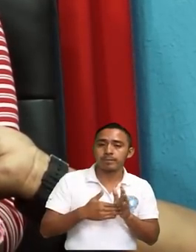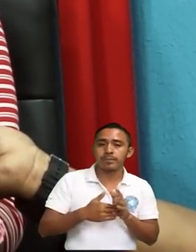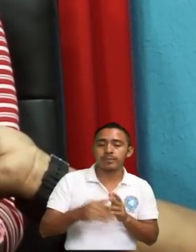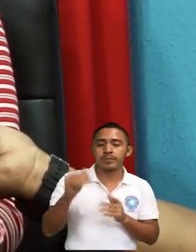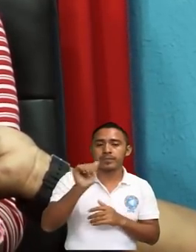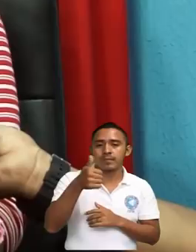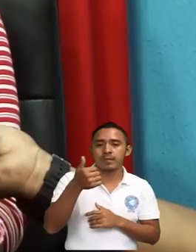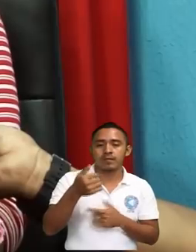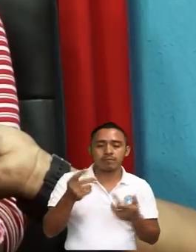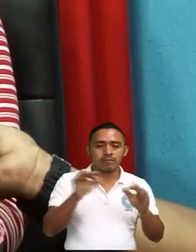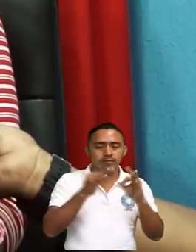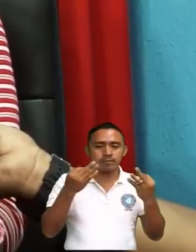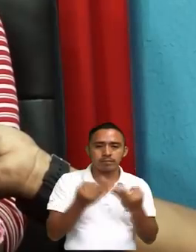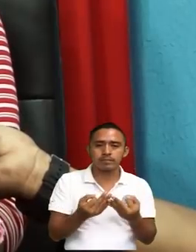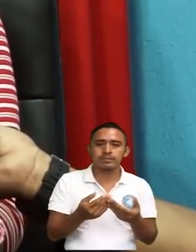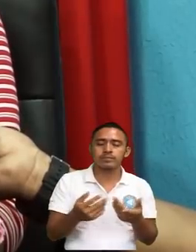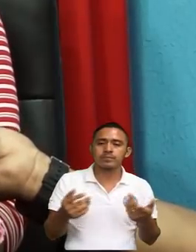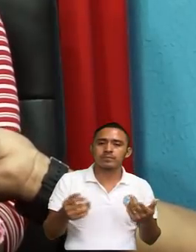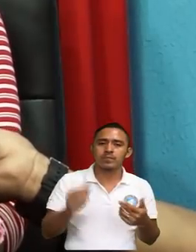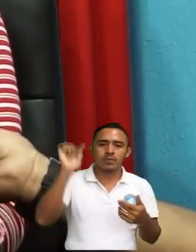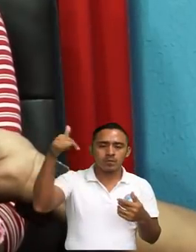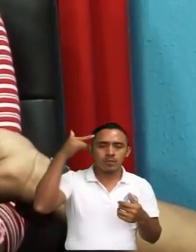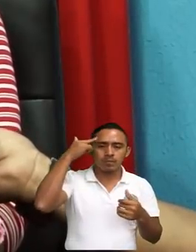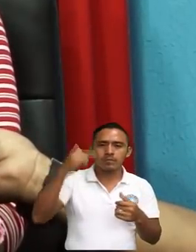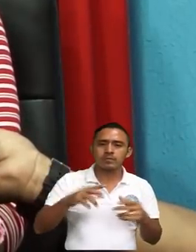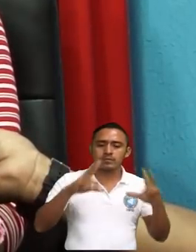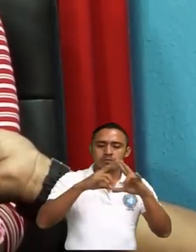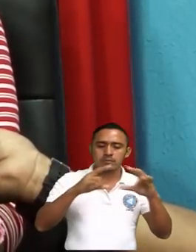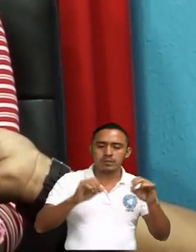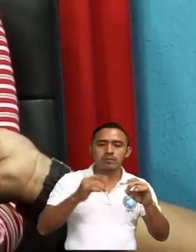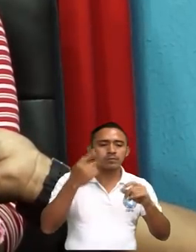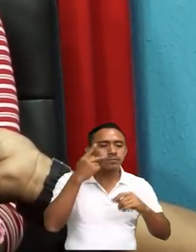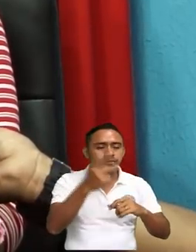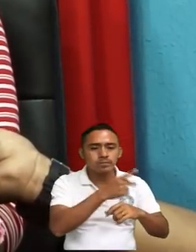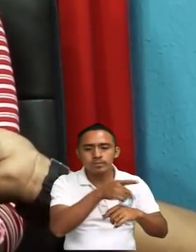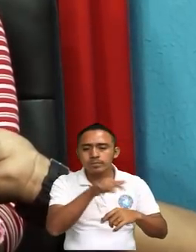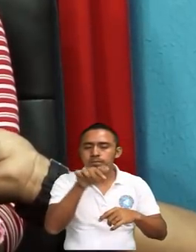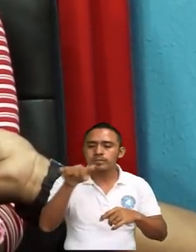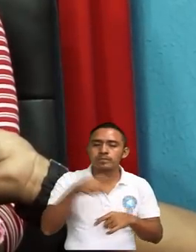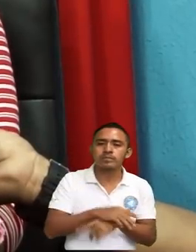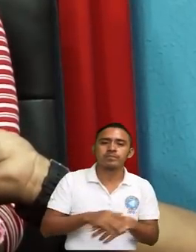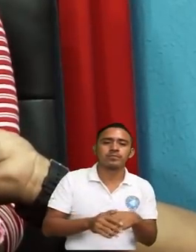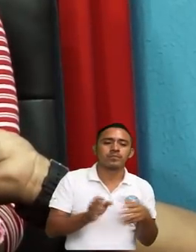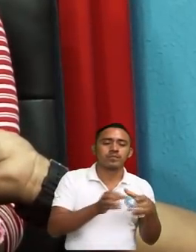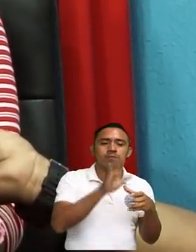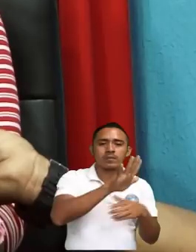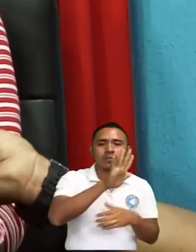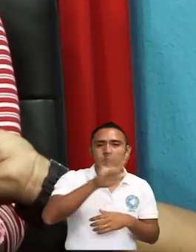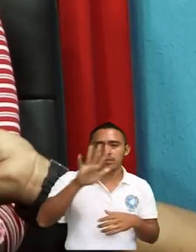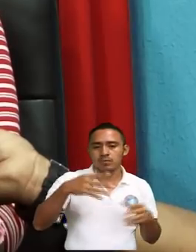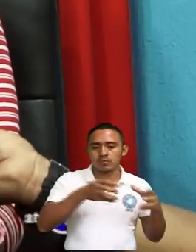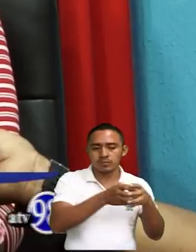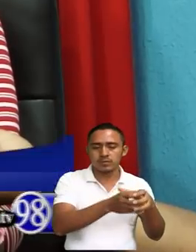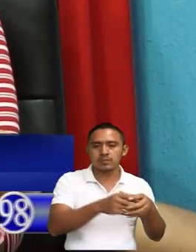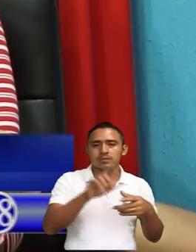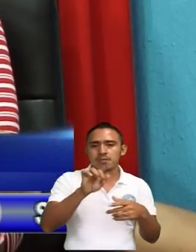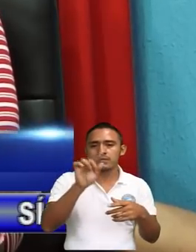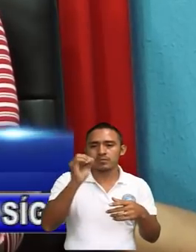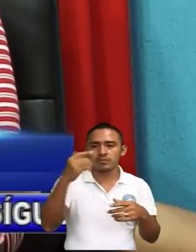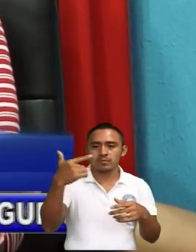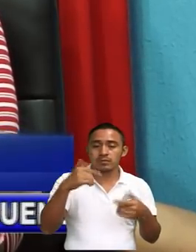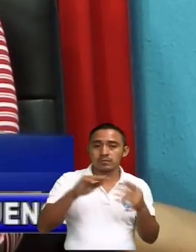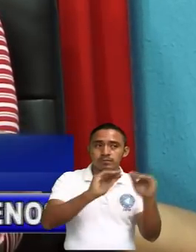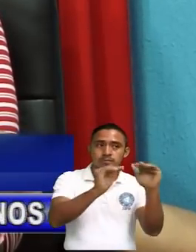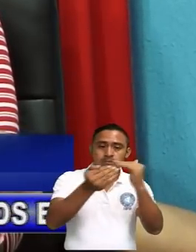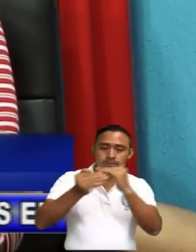familias han sido visitadas por nuestros gobiernos municipales en 555 comunidades y 107 barrios. Continuamos